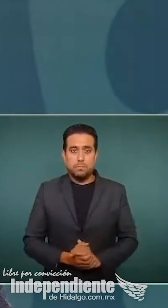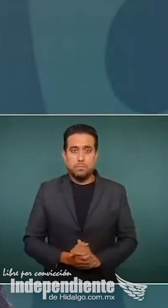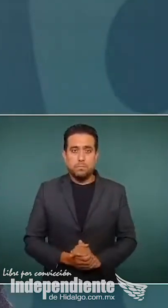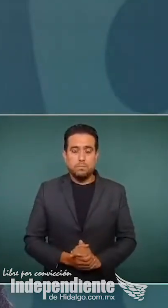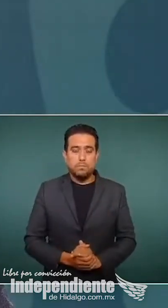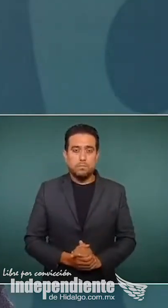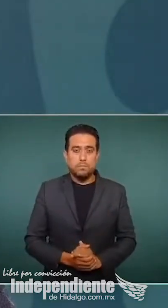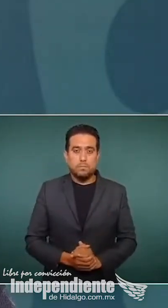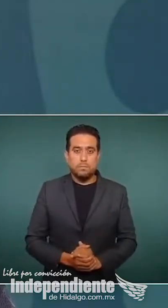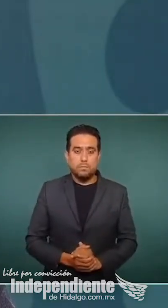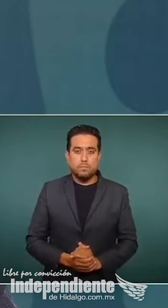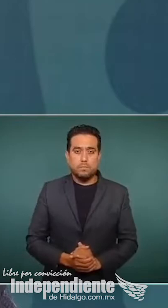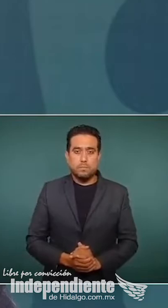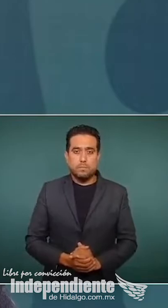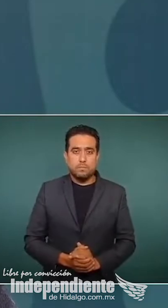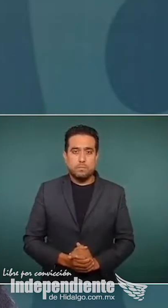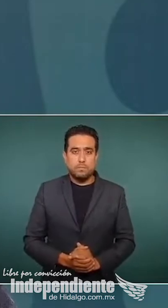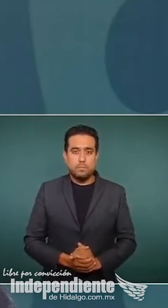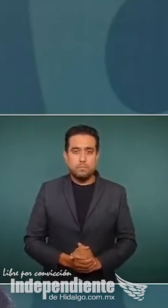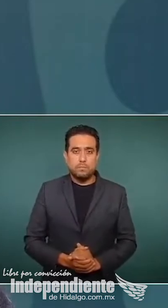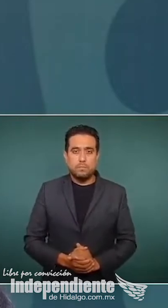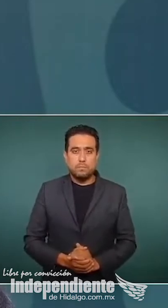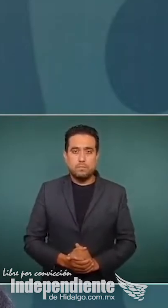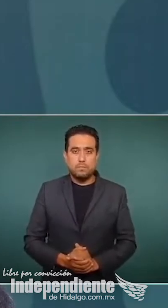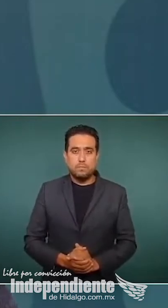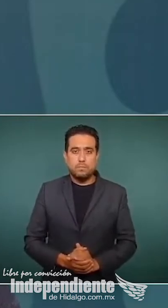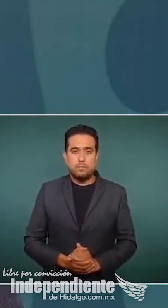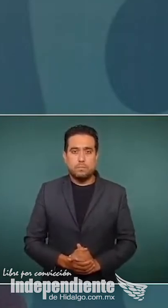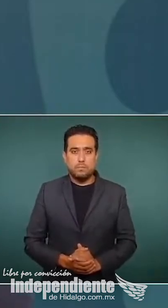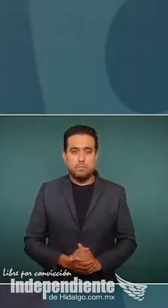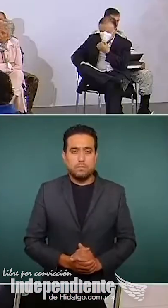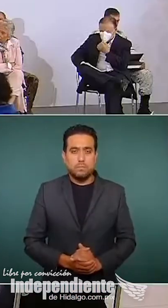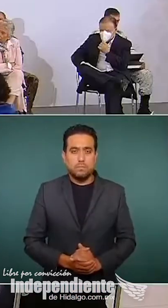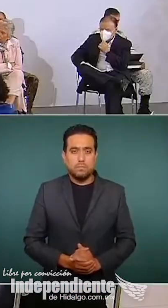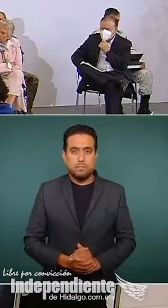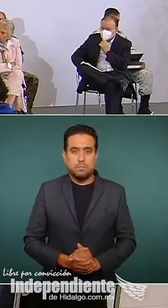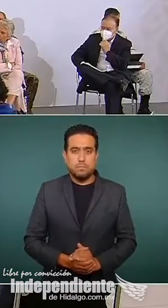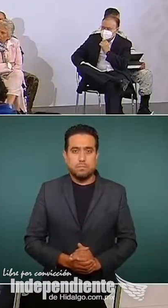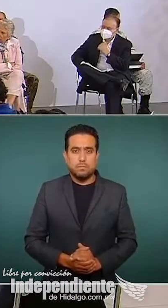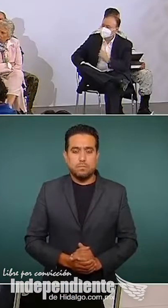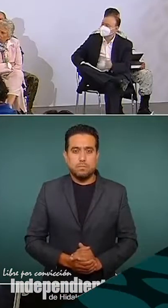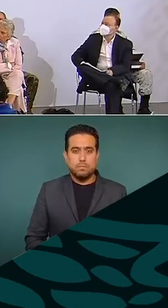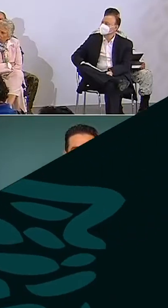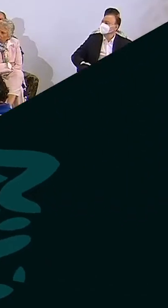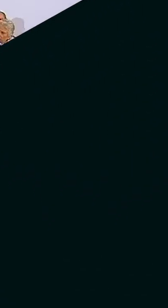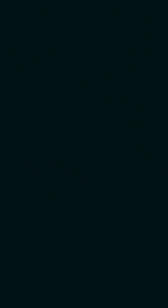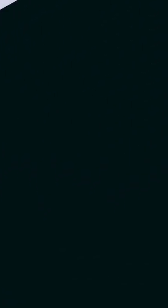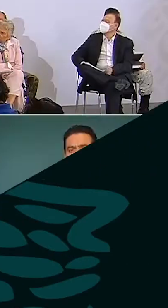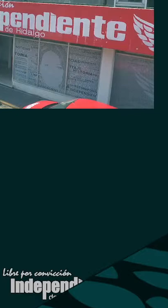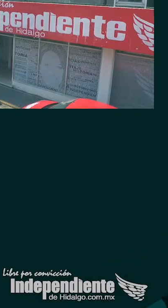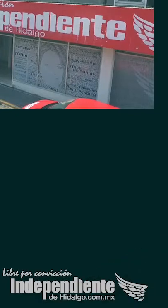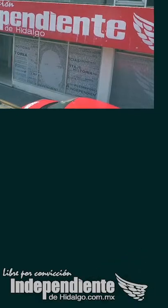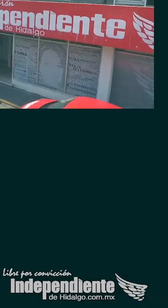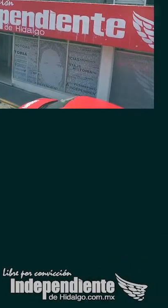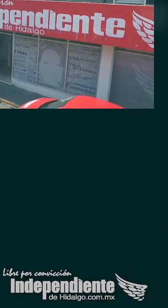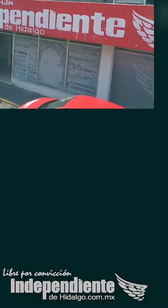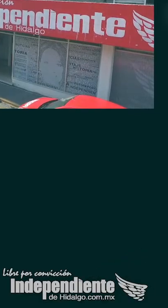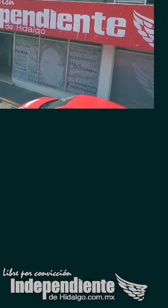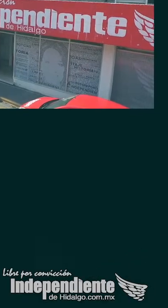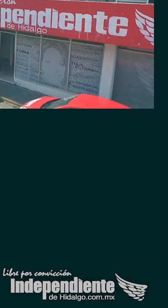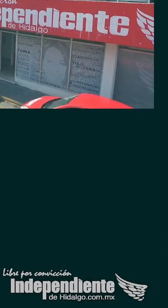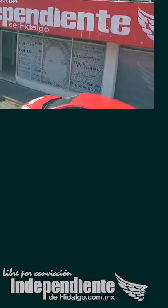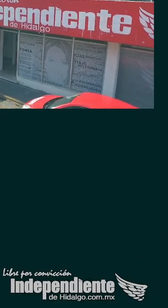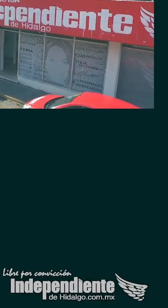fue necesario gastar muchos recursos, nos atendieron muy bien. Hasta